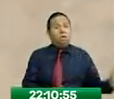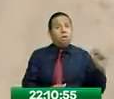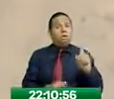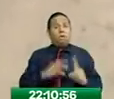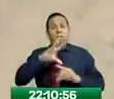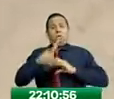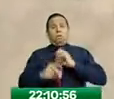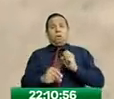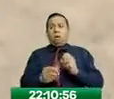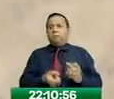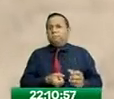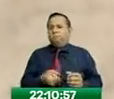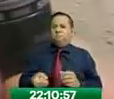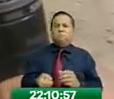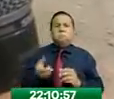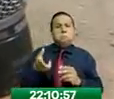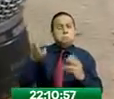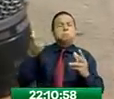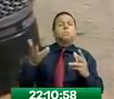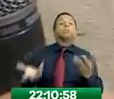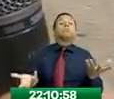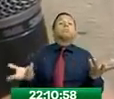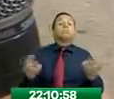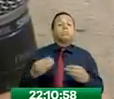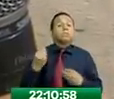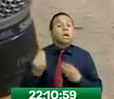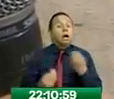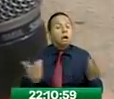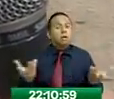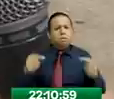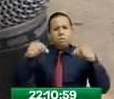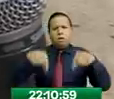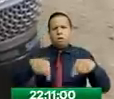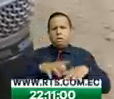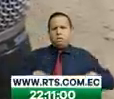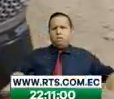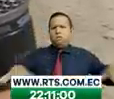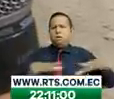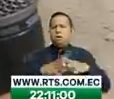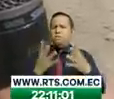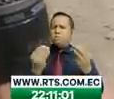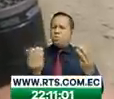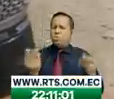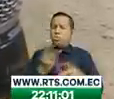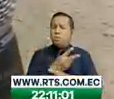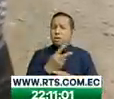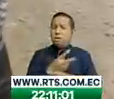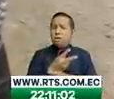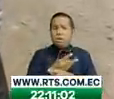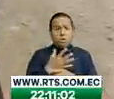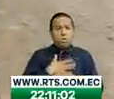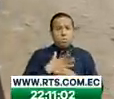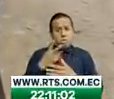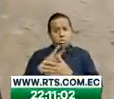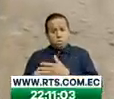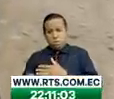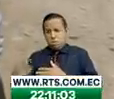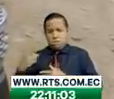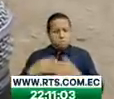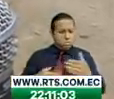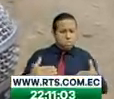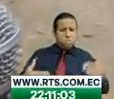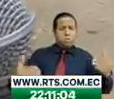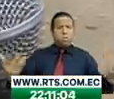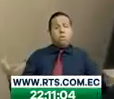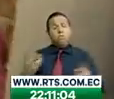algún asesinato? La inseguridad está por lo bajo aquí en el barrio, o sea, tenemos criaturas, nuestros hijos están en peligro, porque